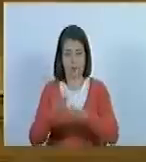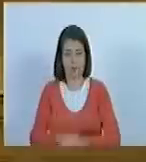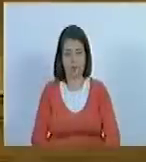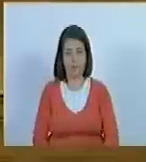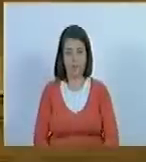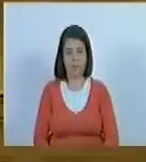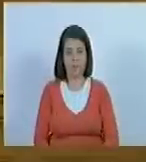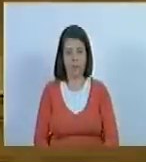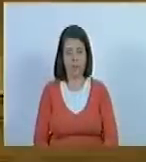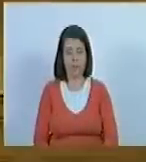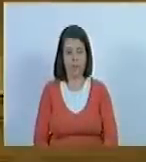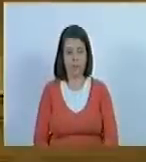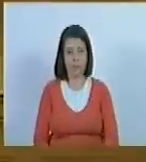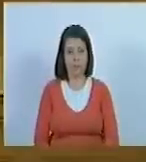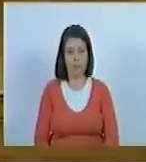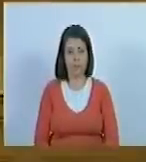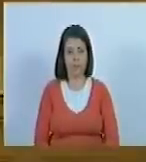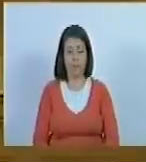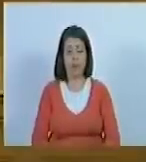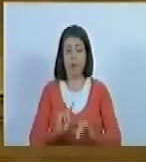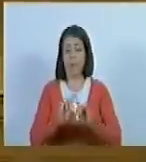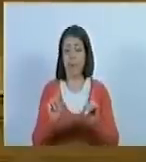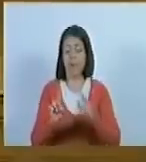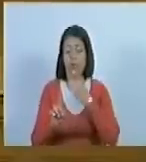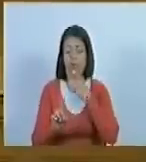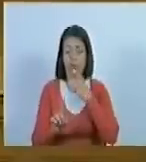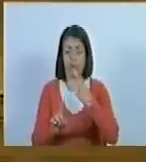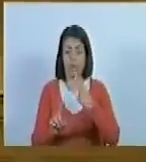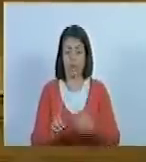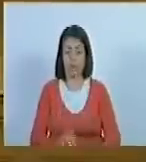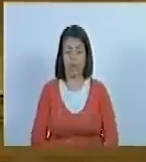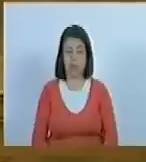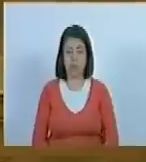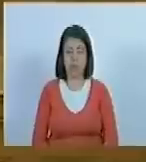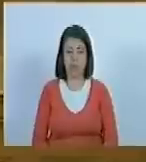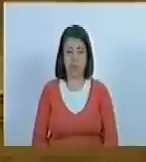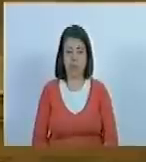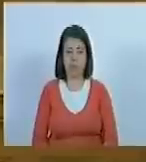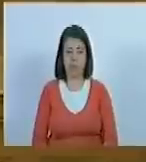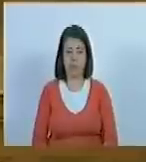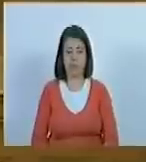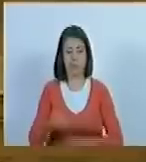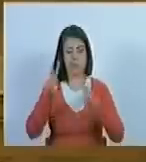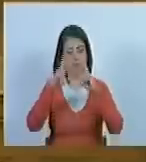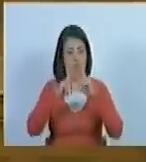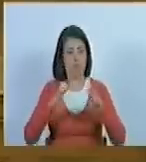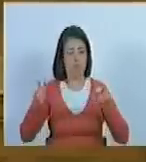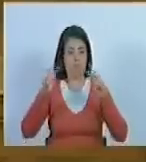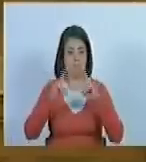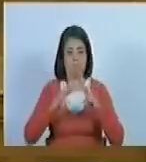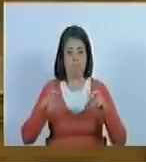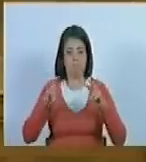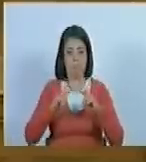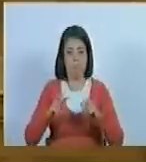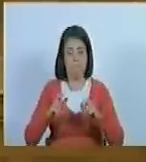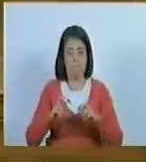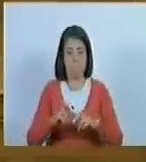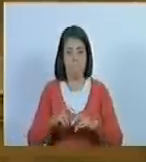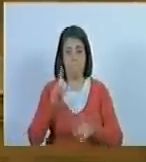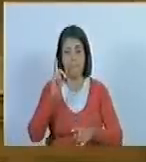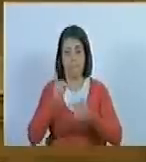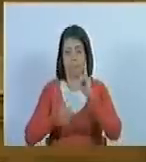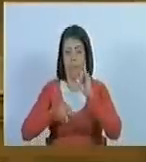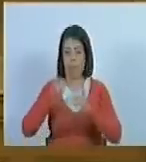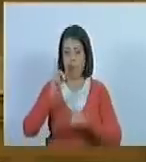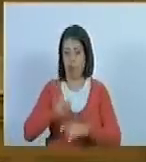2010. Pero me atrevo a decir que los análisis de